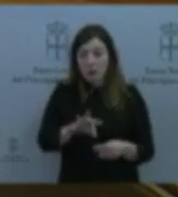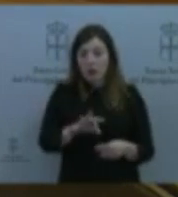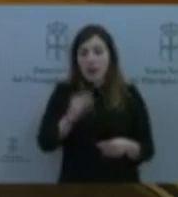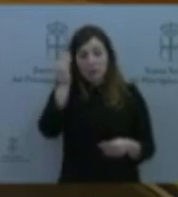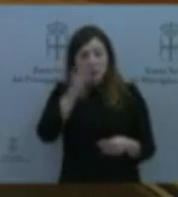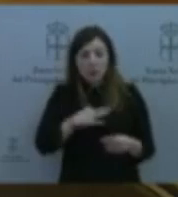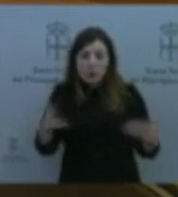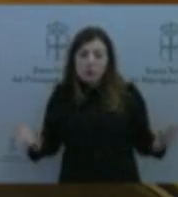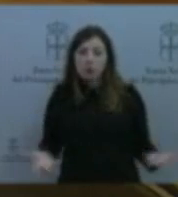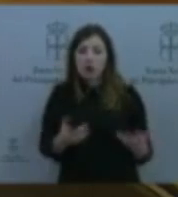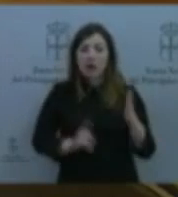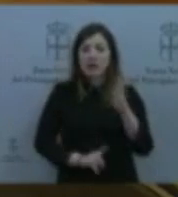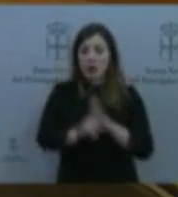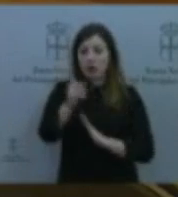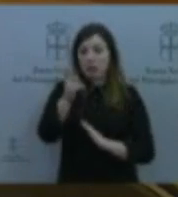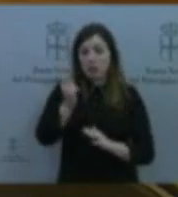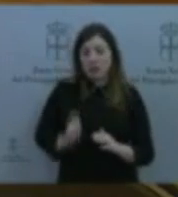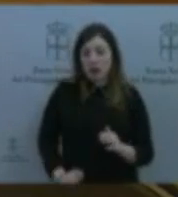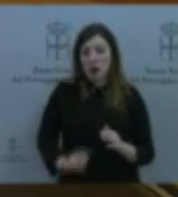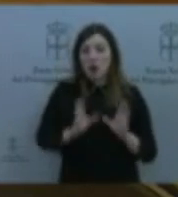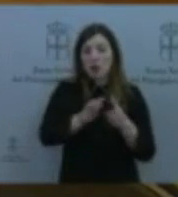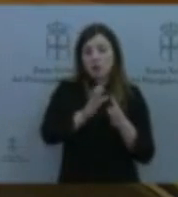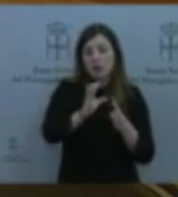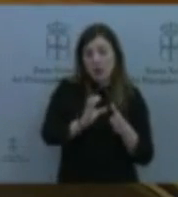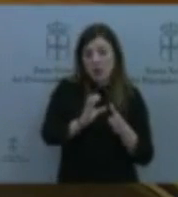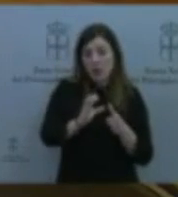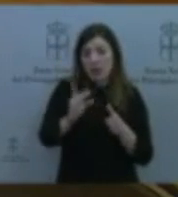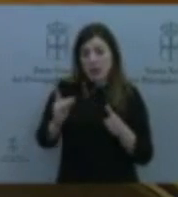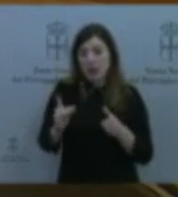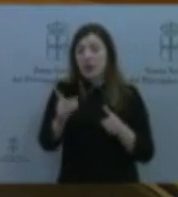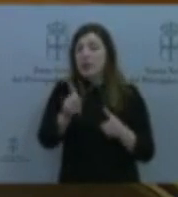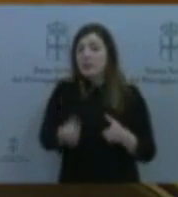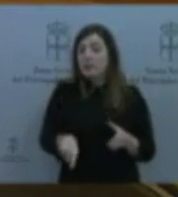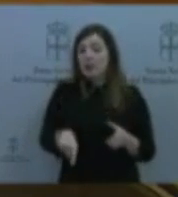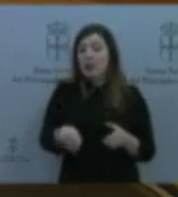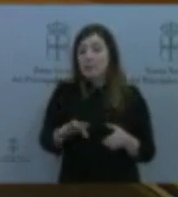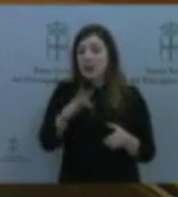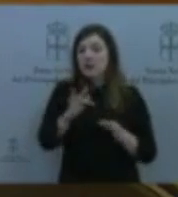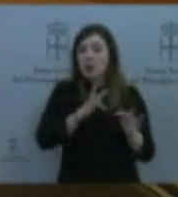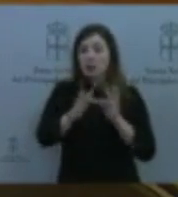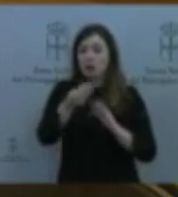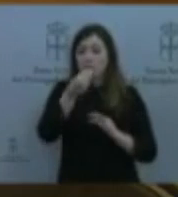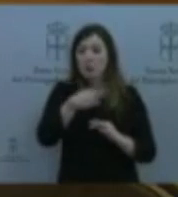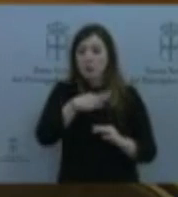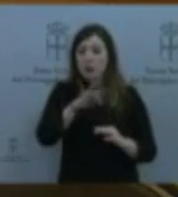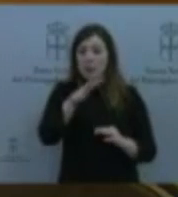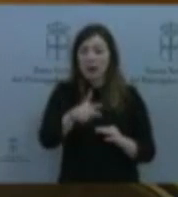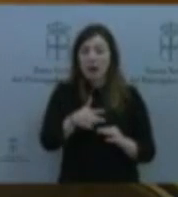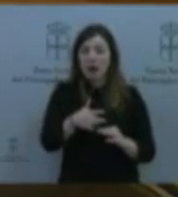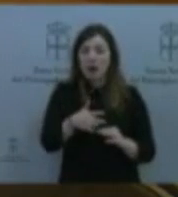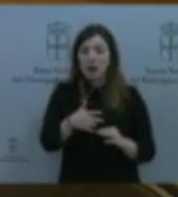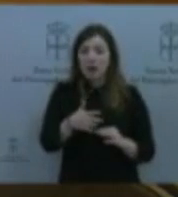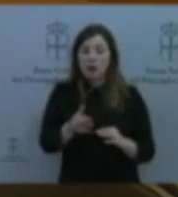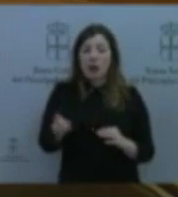E y que puede ponderar los turnos como ye debido para fase del dudoso honor de estar entre las remuneraciones más bajas y